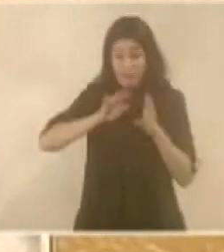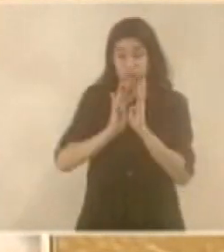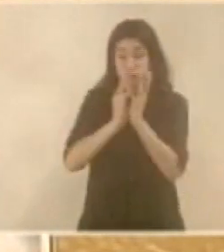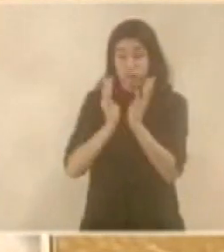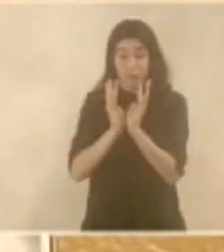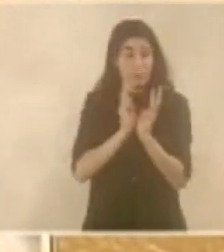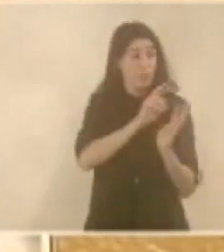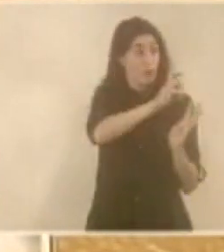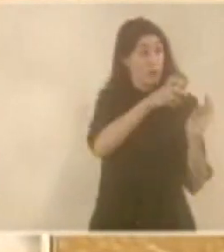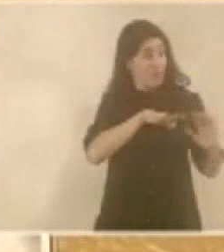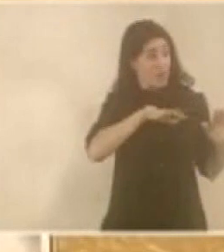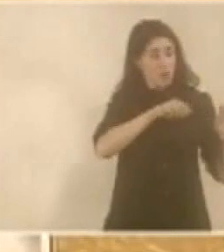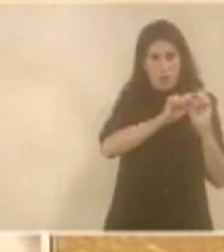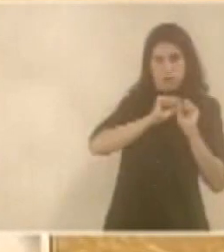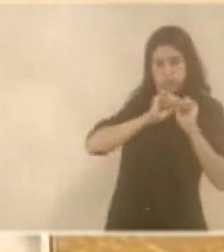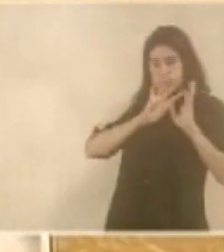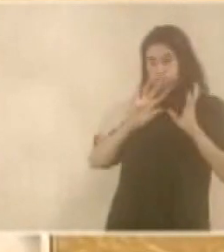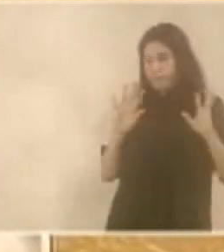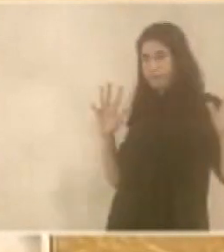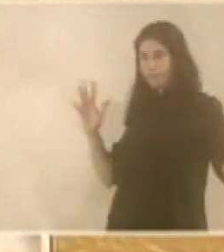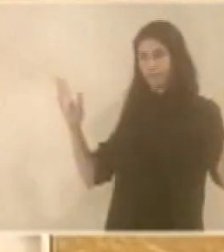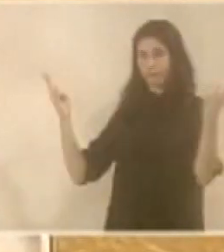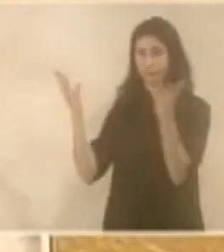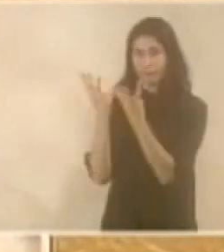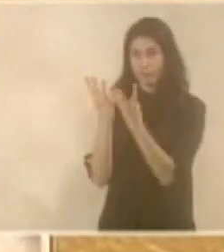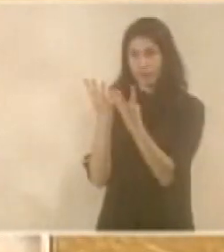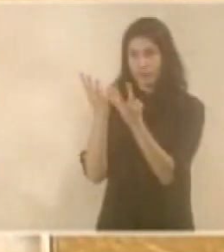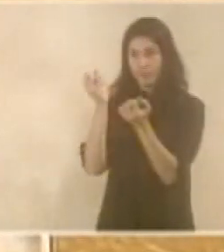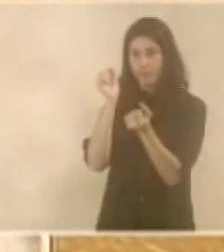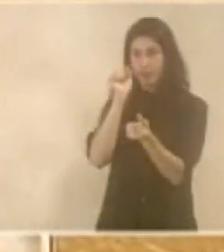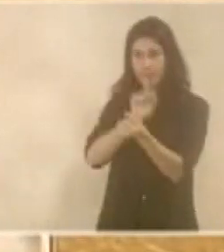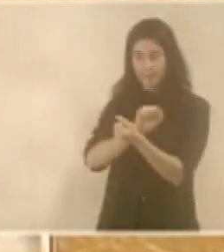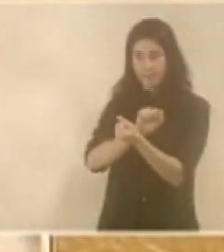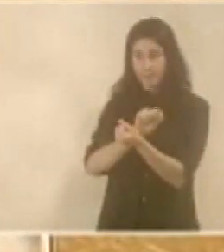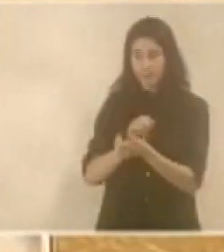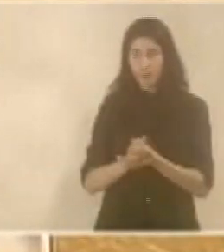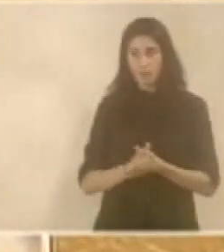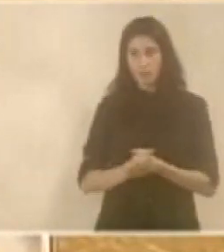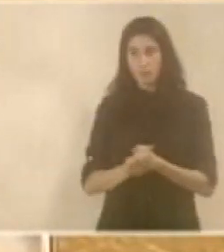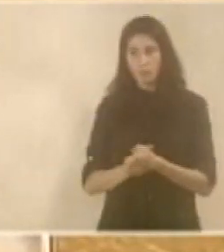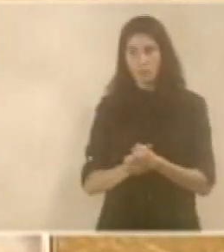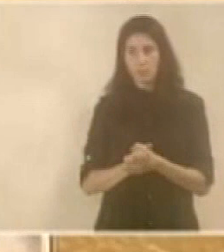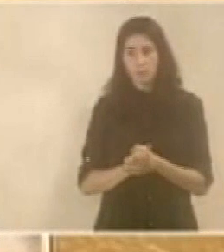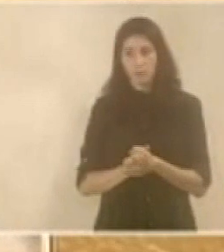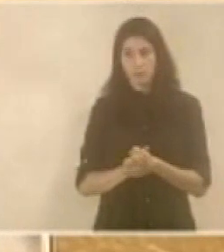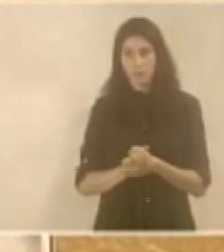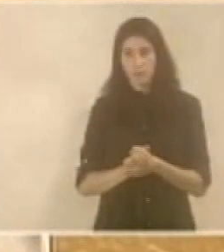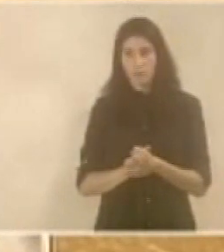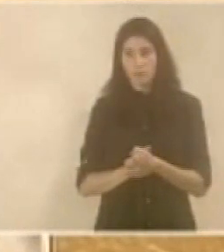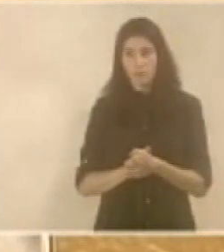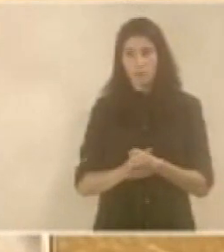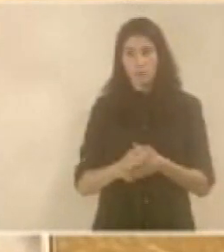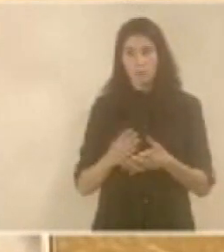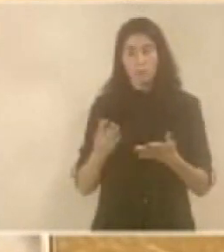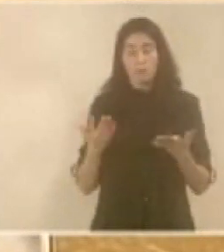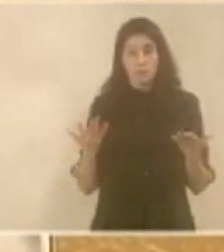9 de diciembre de 1824, apenas unos meses después de los hechos que conmemoramos. La independencia de México y